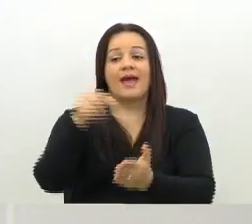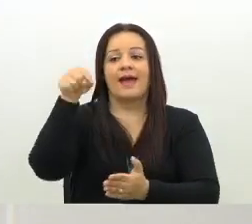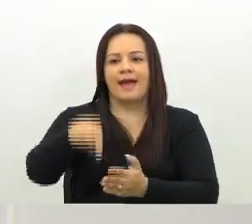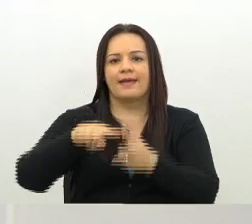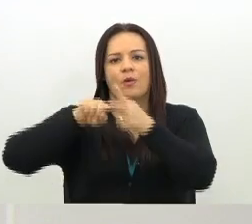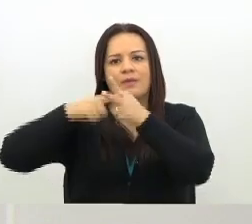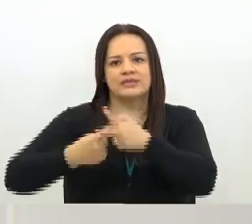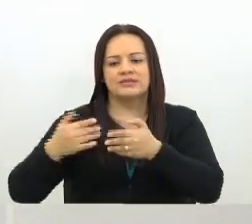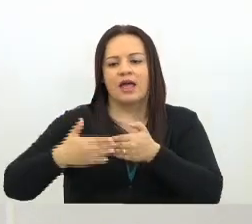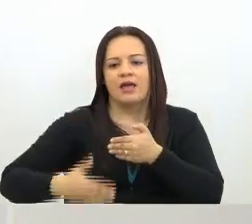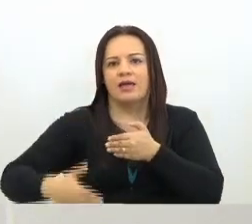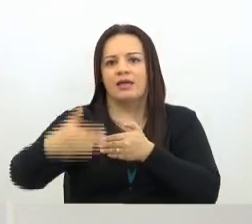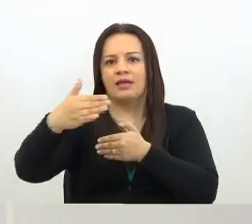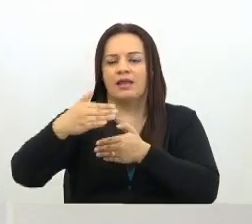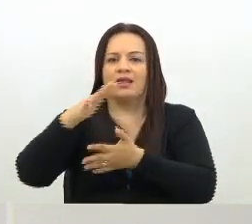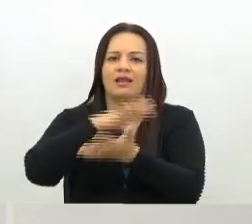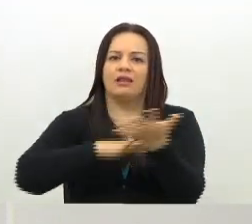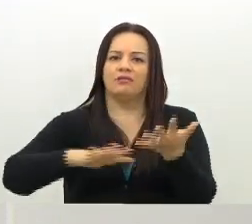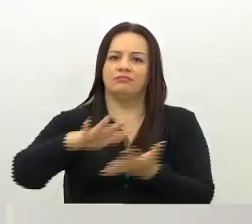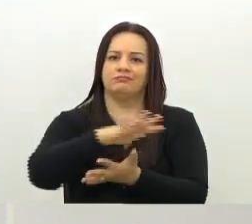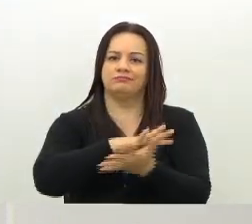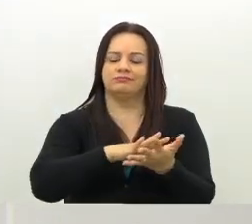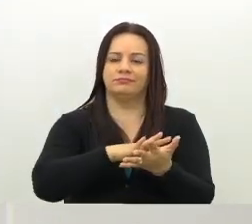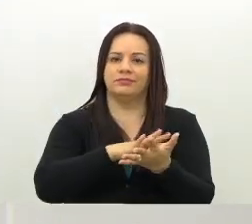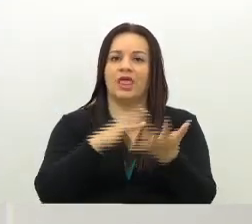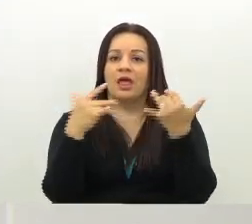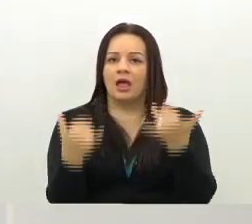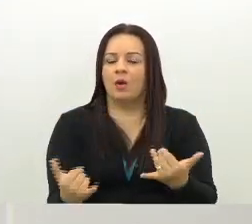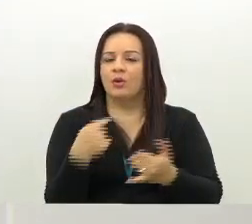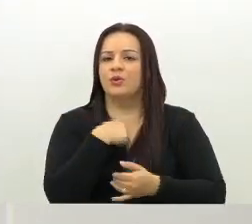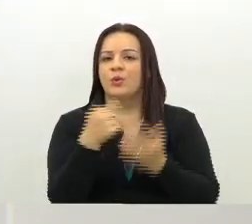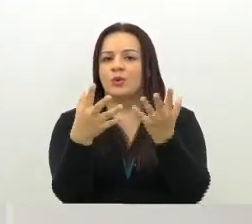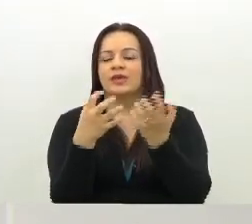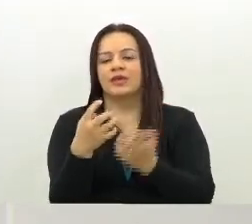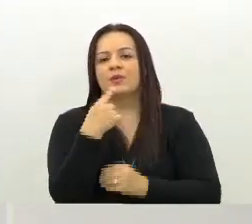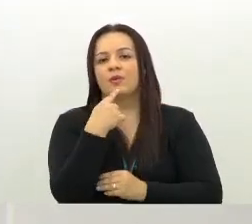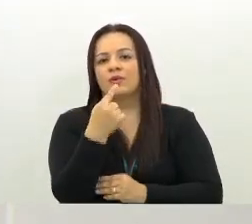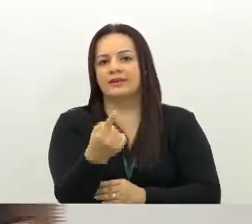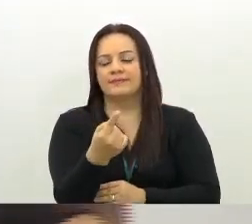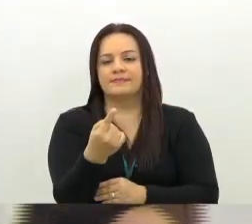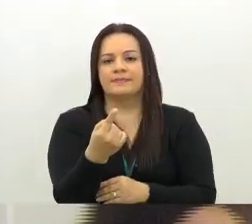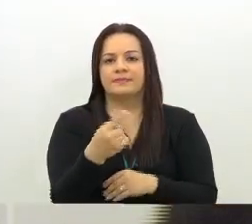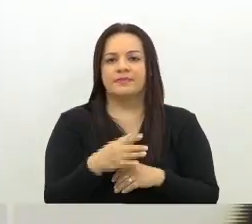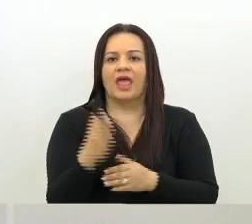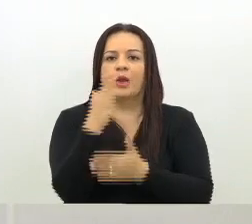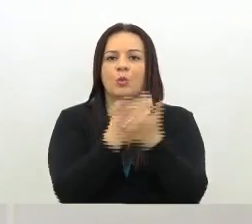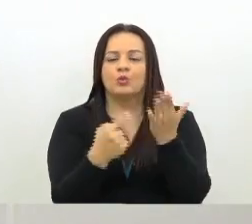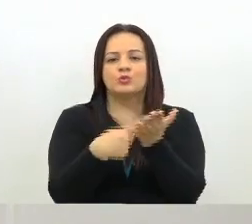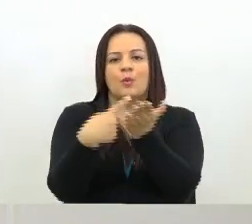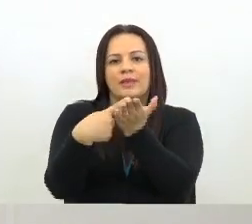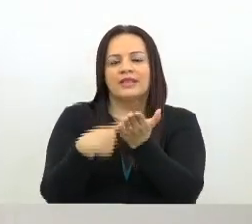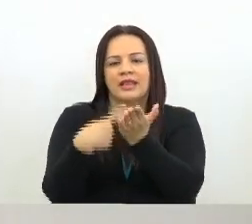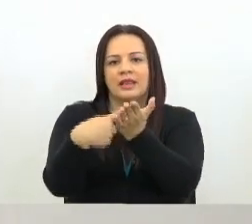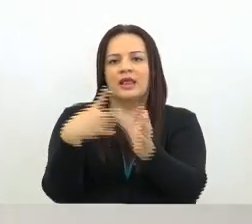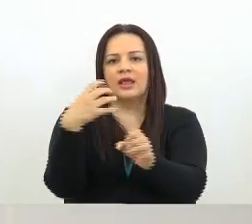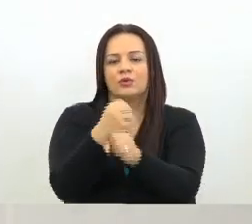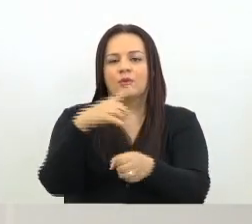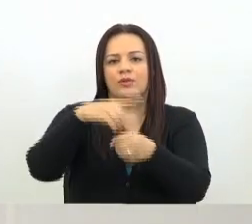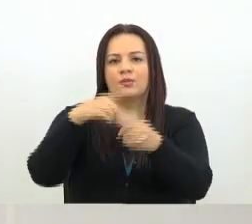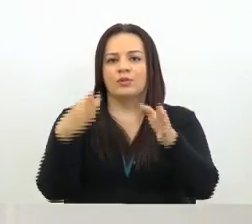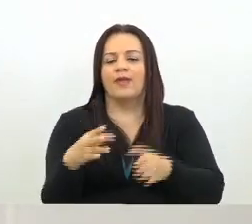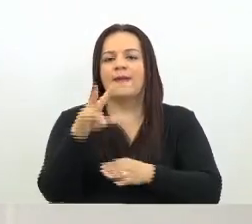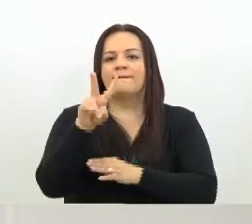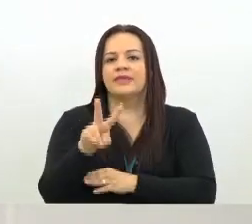Quiero ahora referirme a unos comentarios hechos por el diputado Villalta